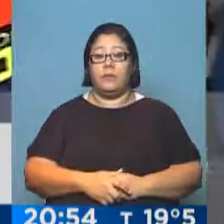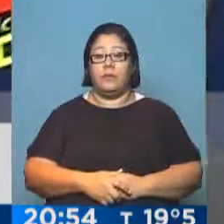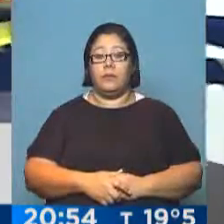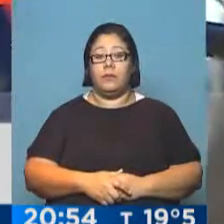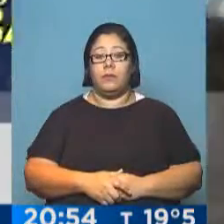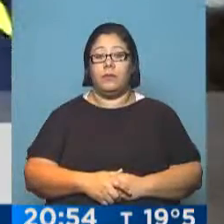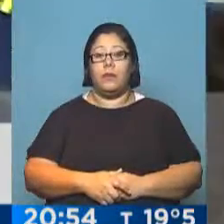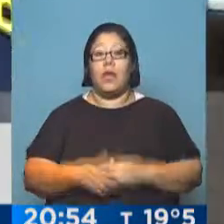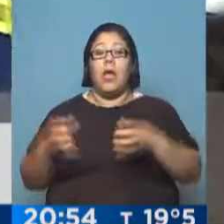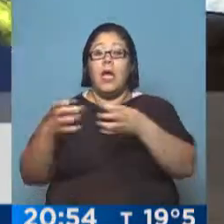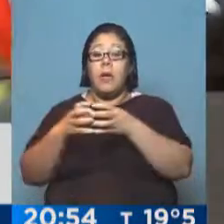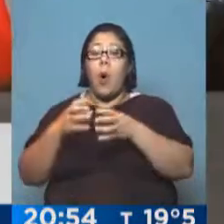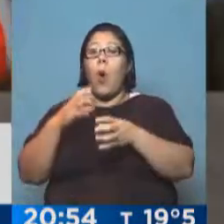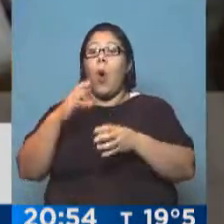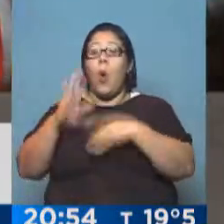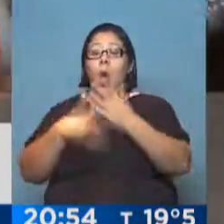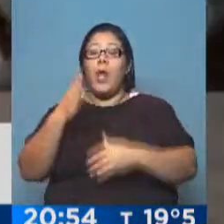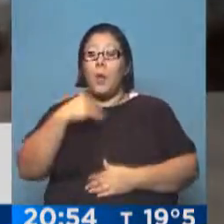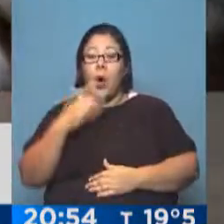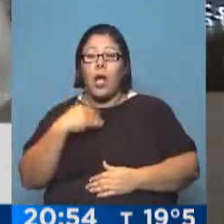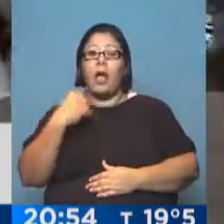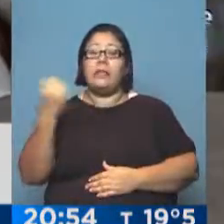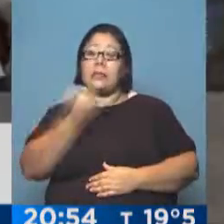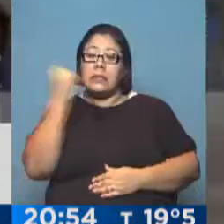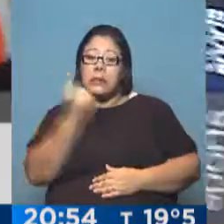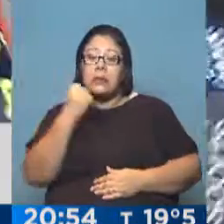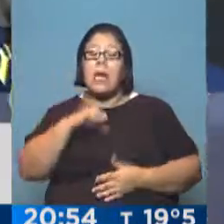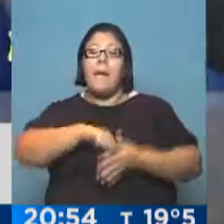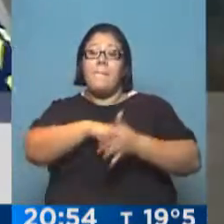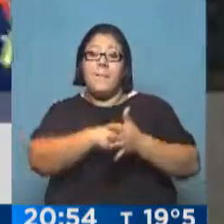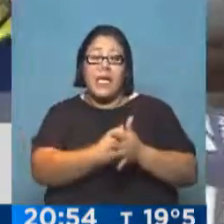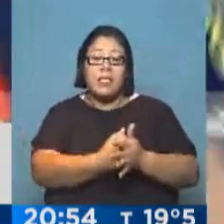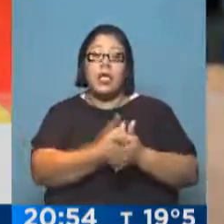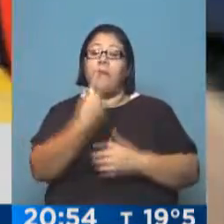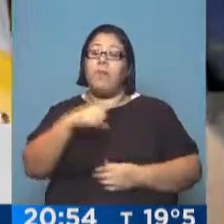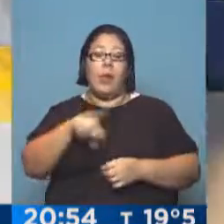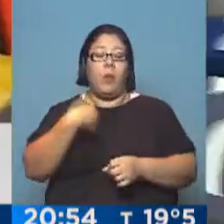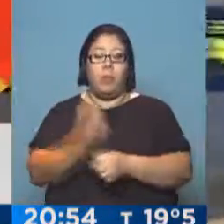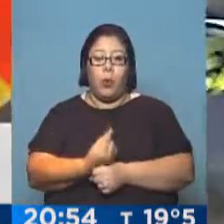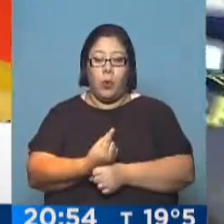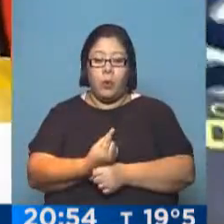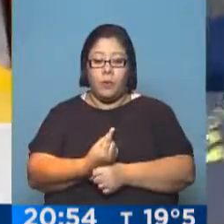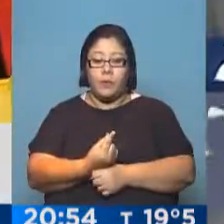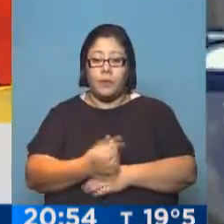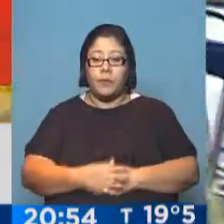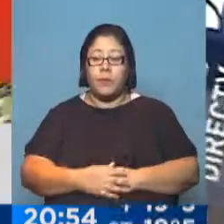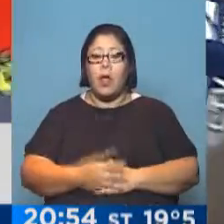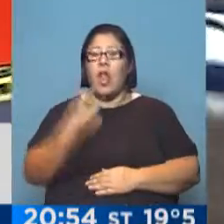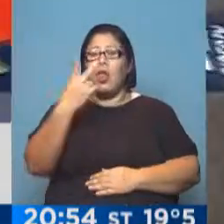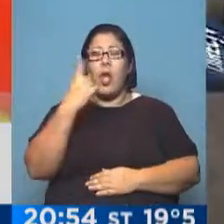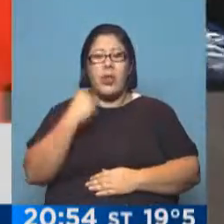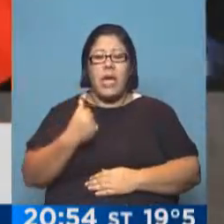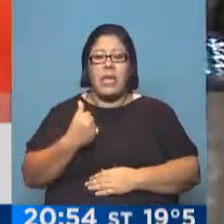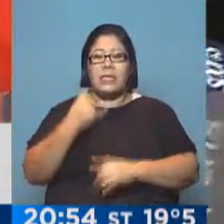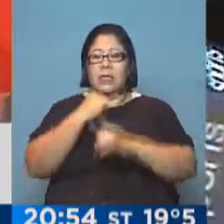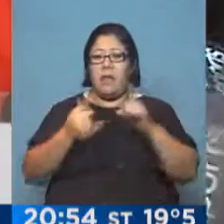de los jugadores de Boca correr, querer presionar, intentar, a pesar de que no pudimos, teniendo en cuenta que hace dos días y medio nosotros nos tocó